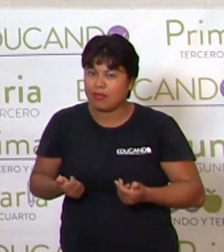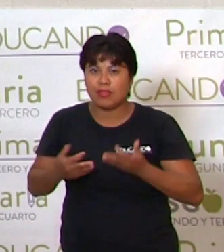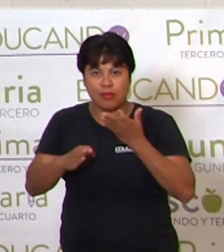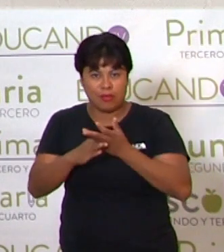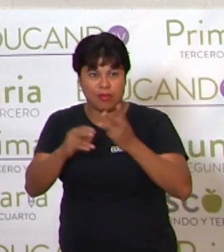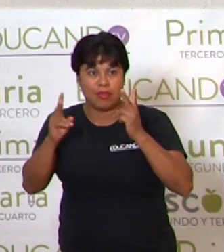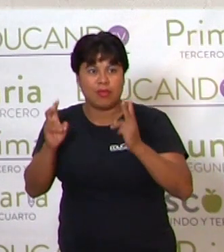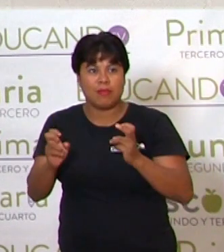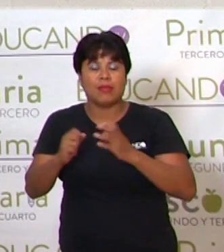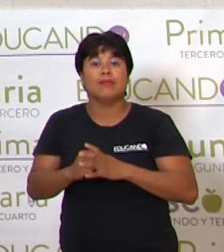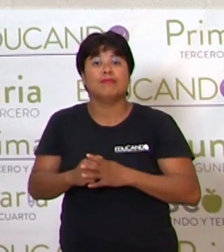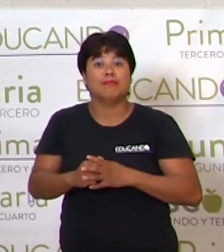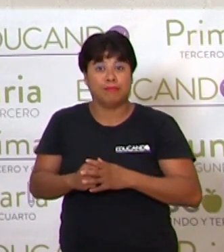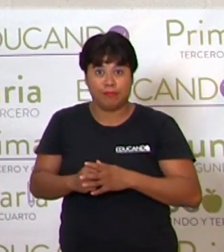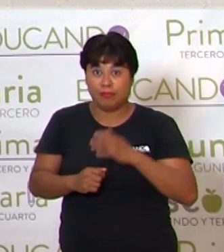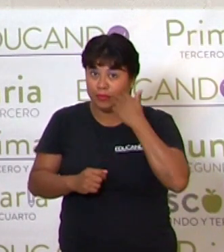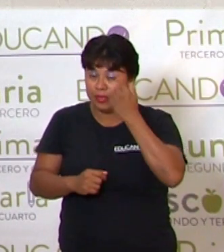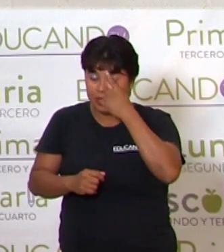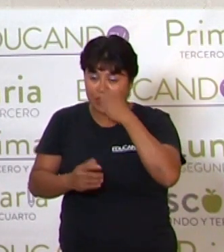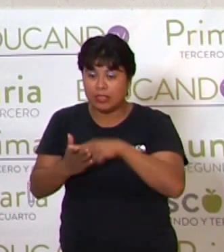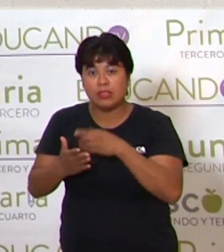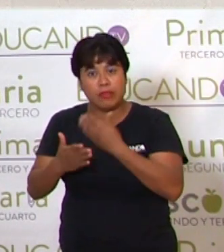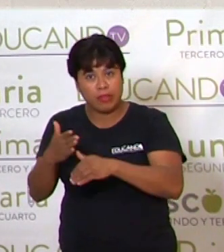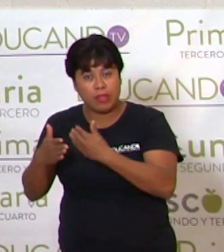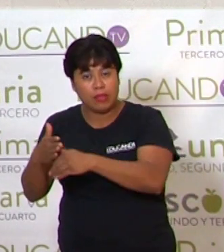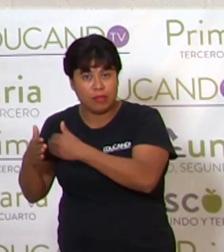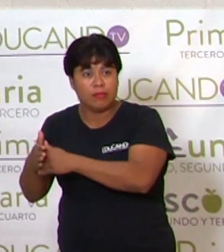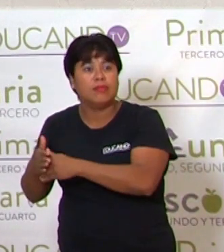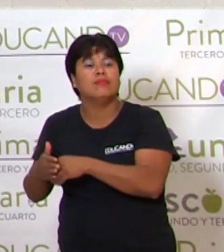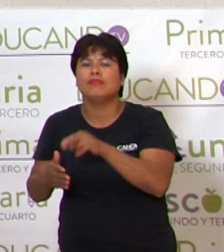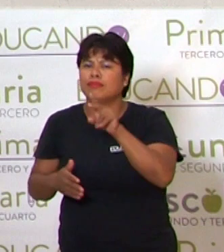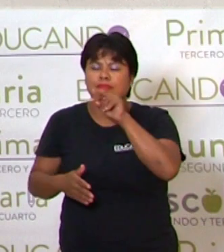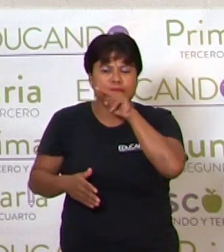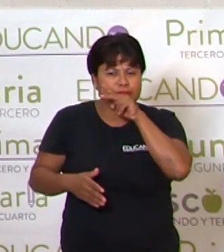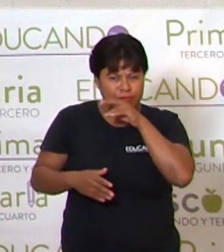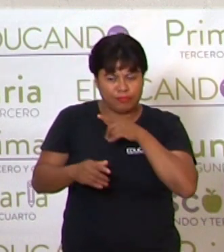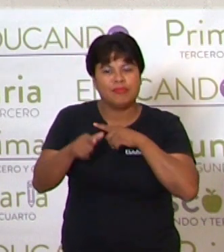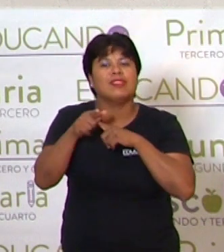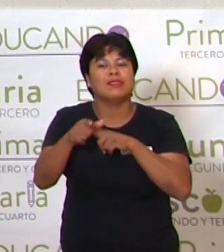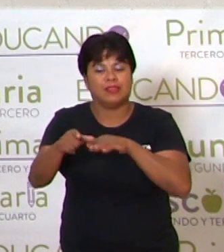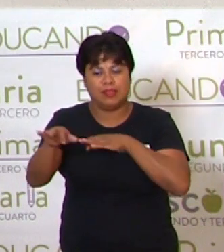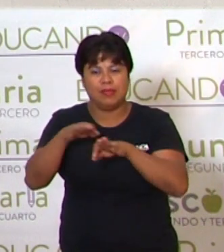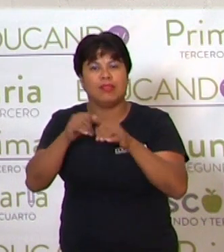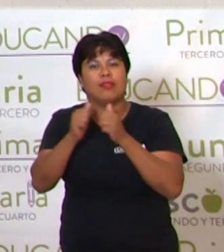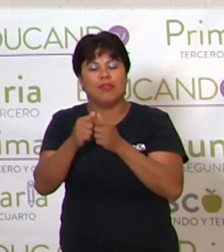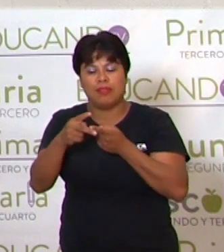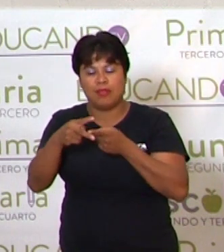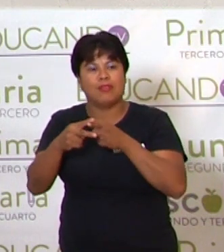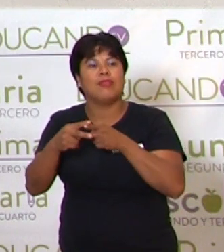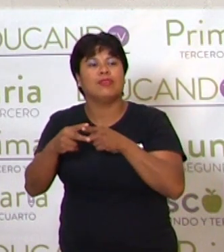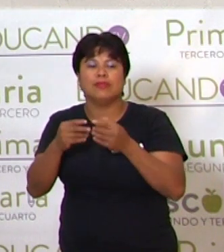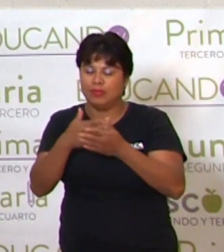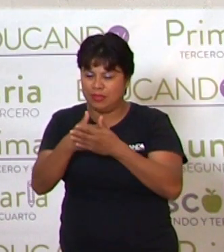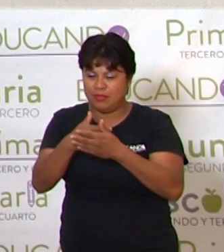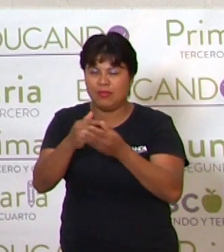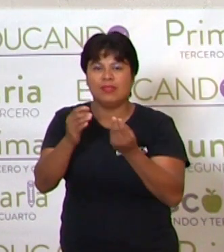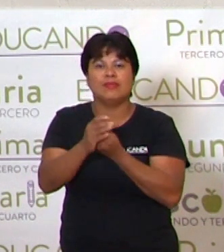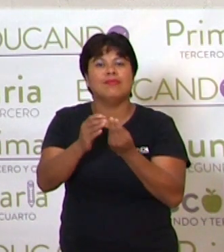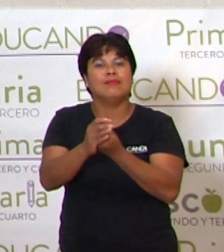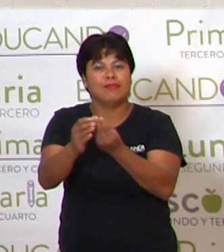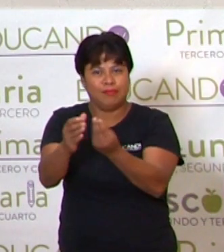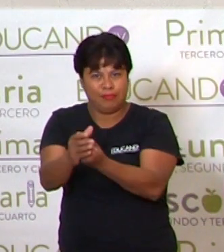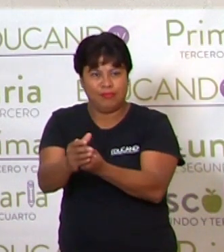tema. Sin embargo, si crees que todavía te falta un poquito, no te preocupes porque vamos a seguir trabajando con los ángulos en las